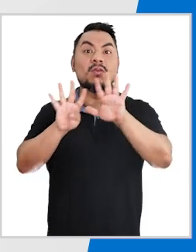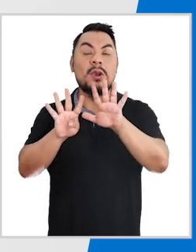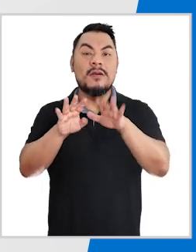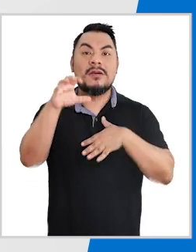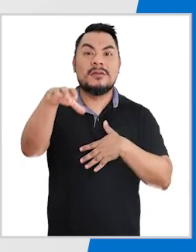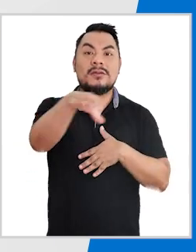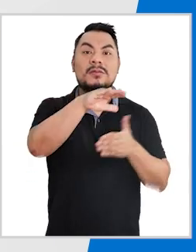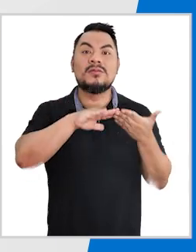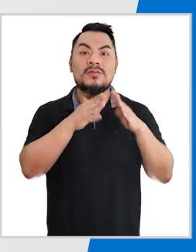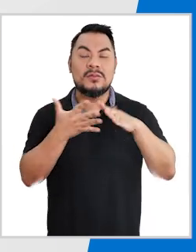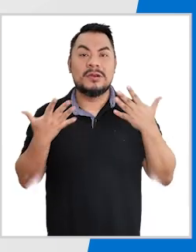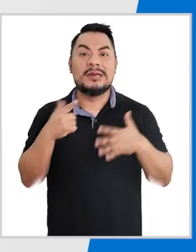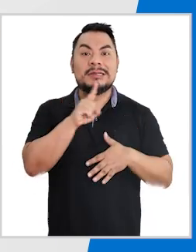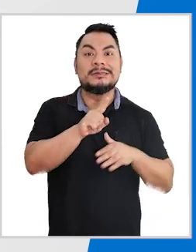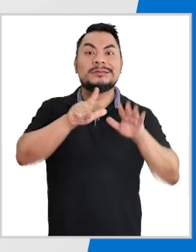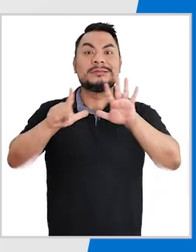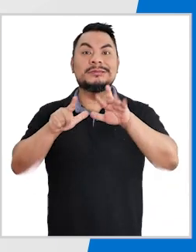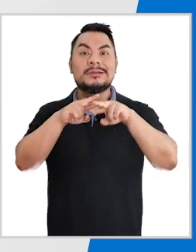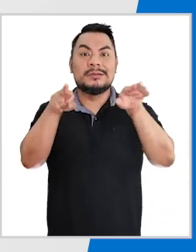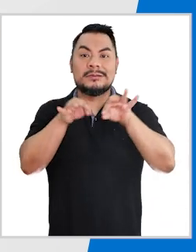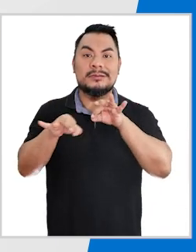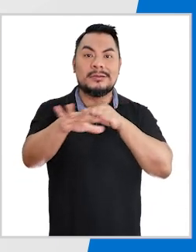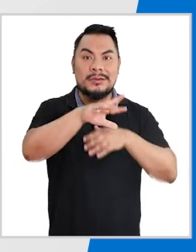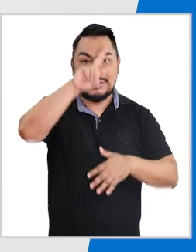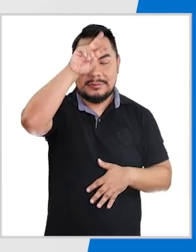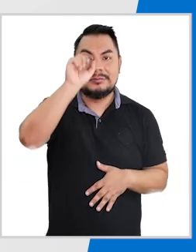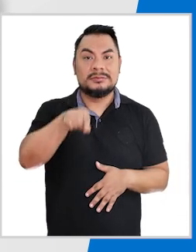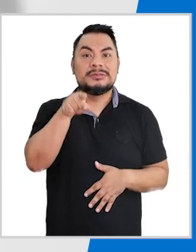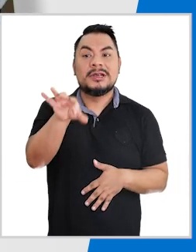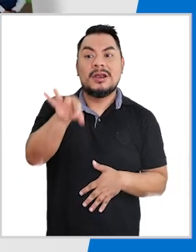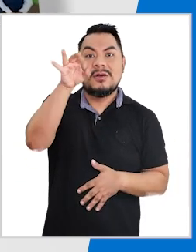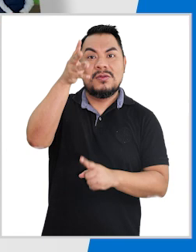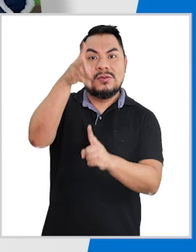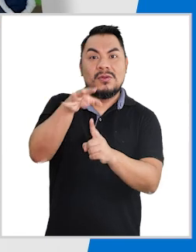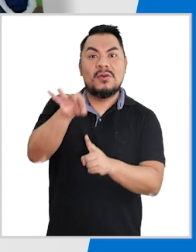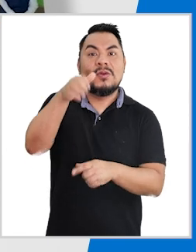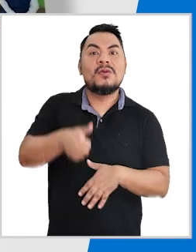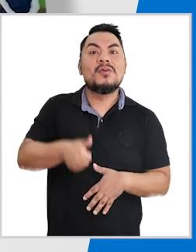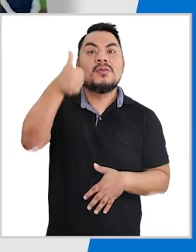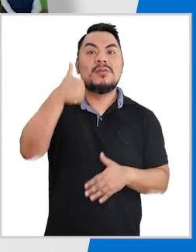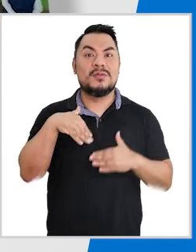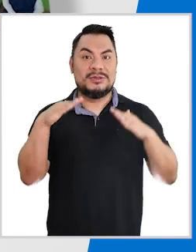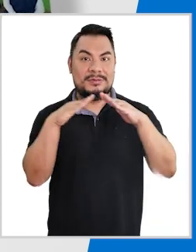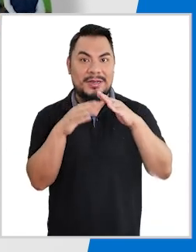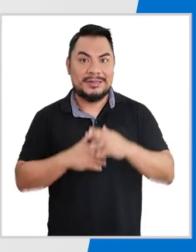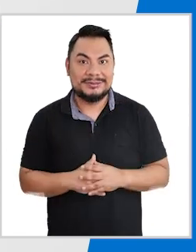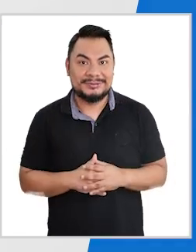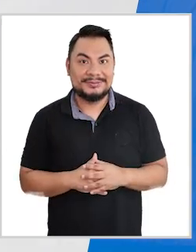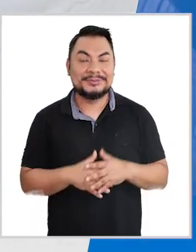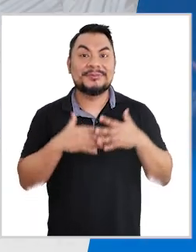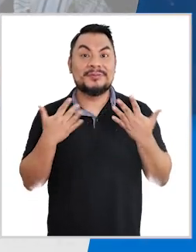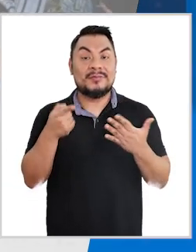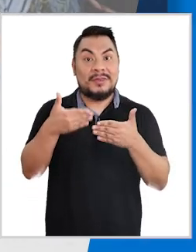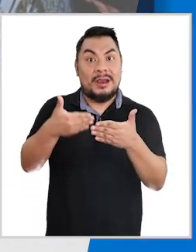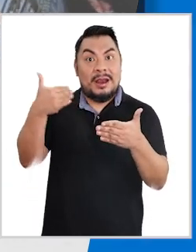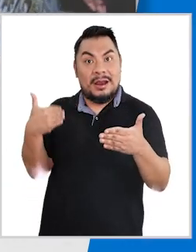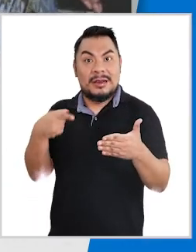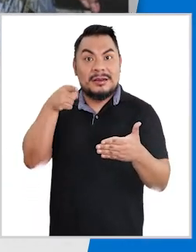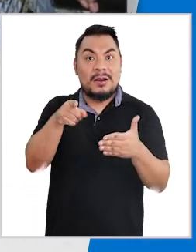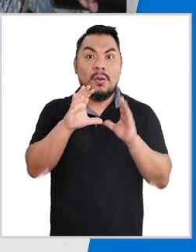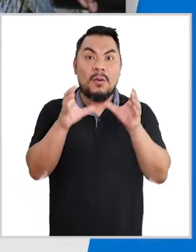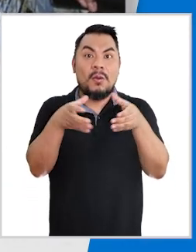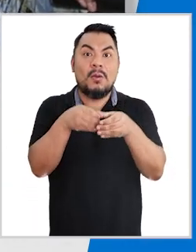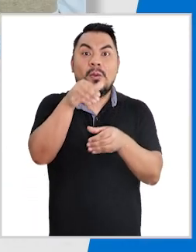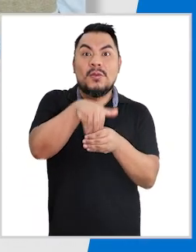169 centros poblados de 17 regiones del país eligieron a sus autoridades municipales. Previo a ello, el